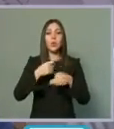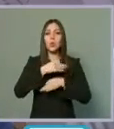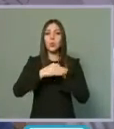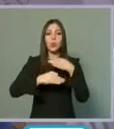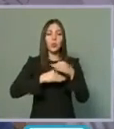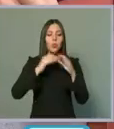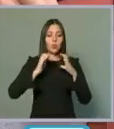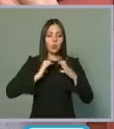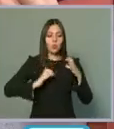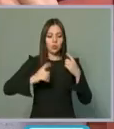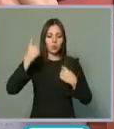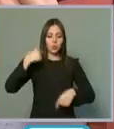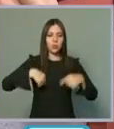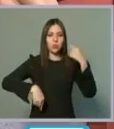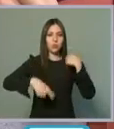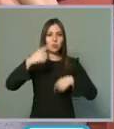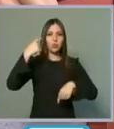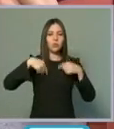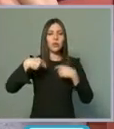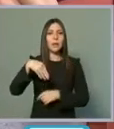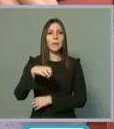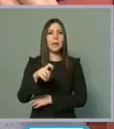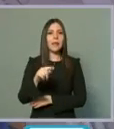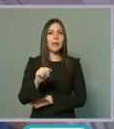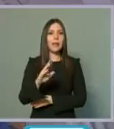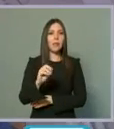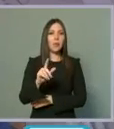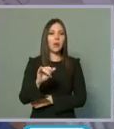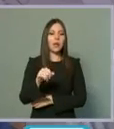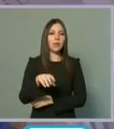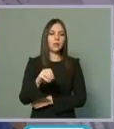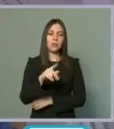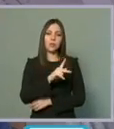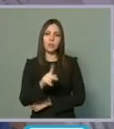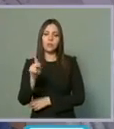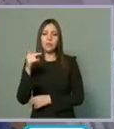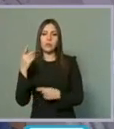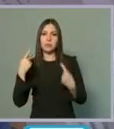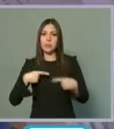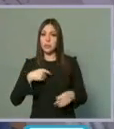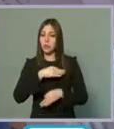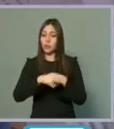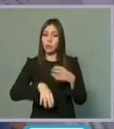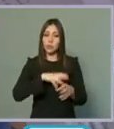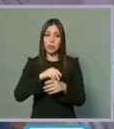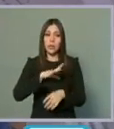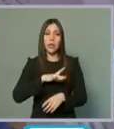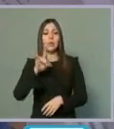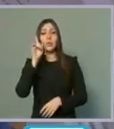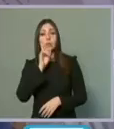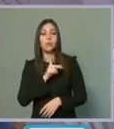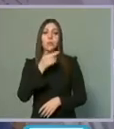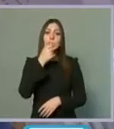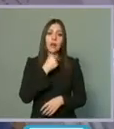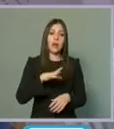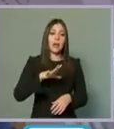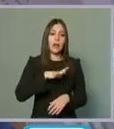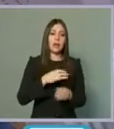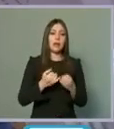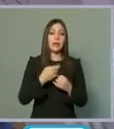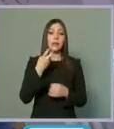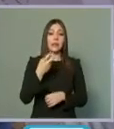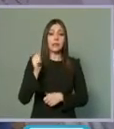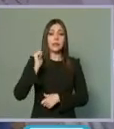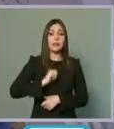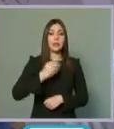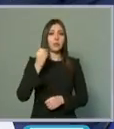tenemos tiroides, ¿no? Ok. No es privativo de género. Y la glándula tiroides se encarga de muchas funciones a